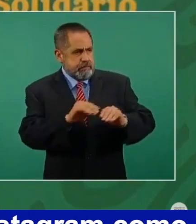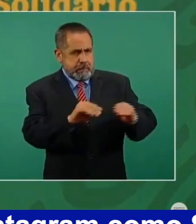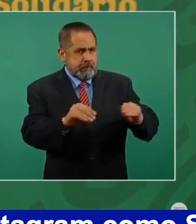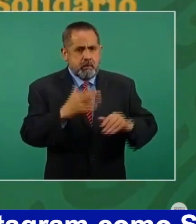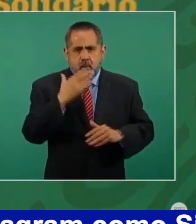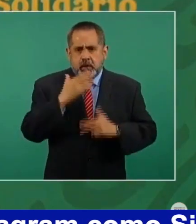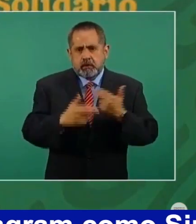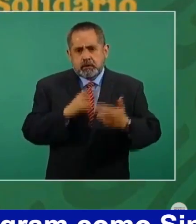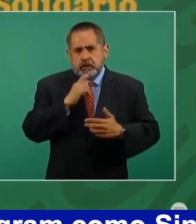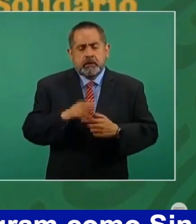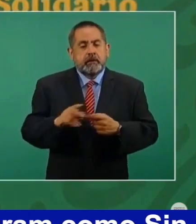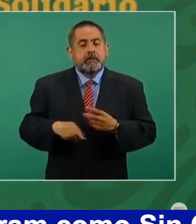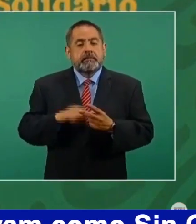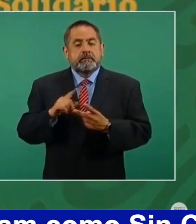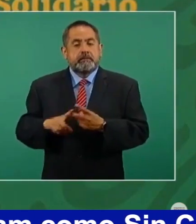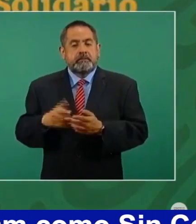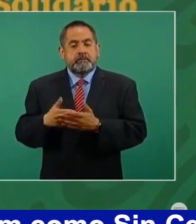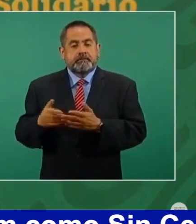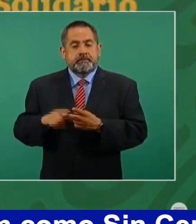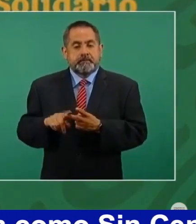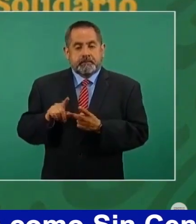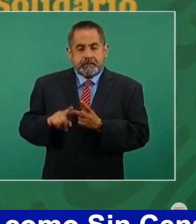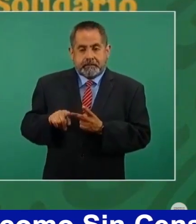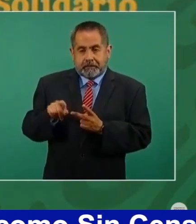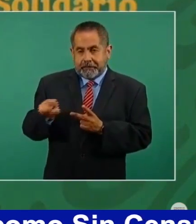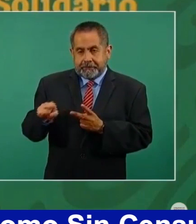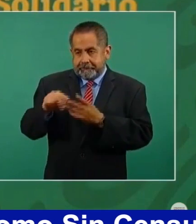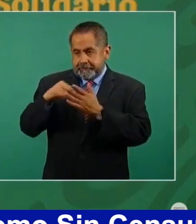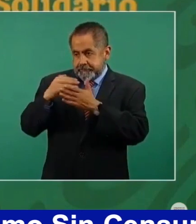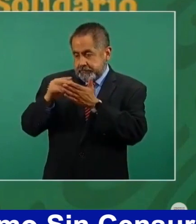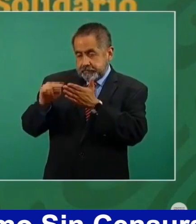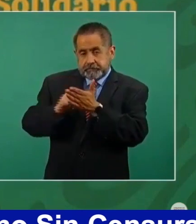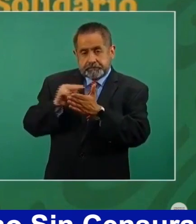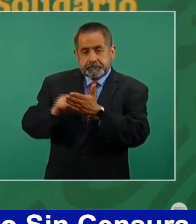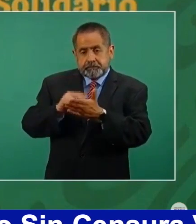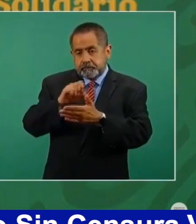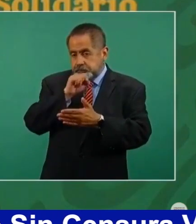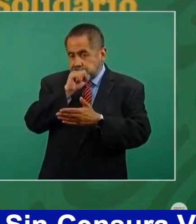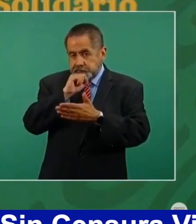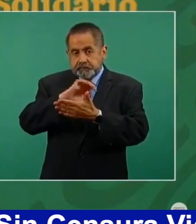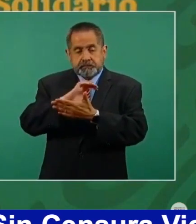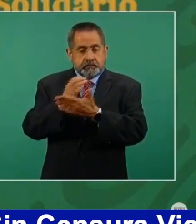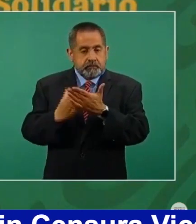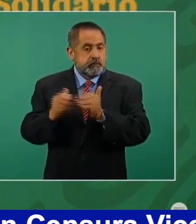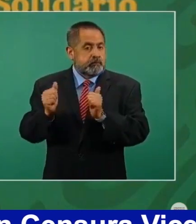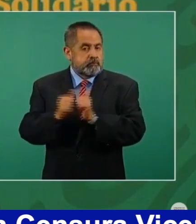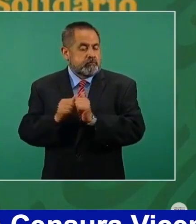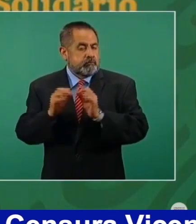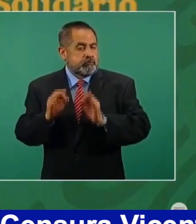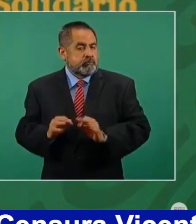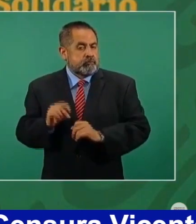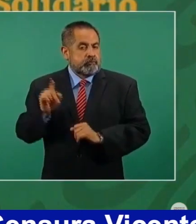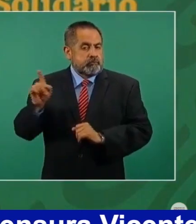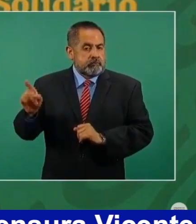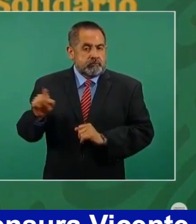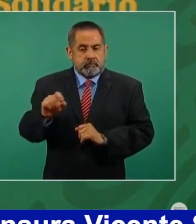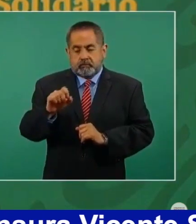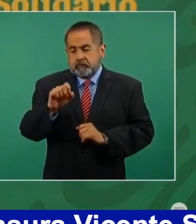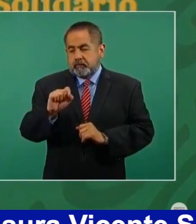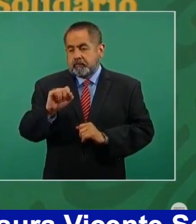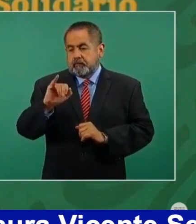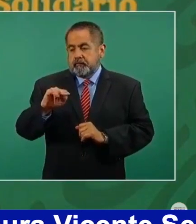muy buenos resultados, y ahora se va a firmar entonces ese contrato ya confirmado con